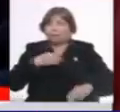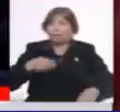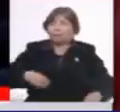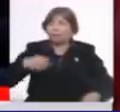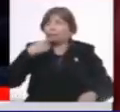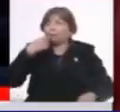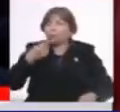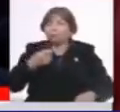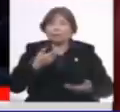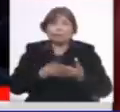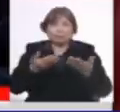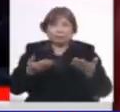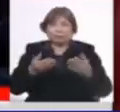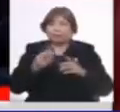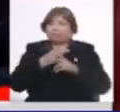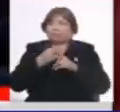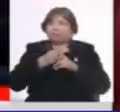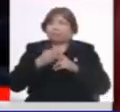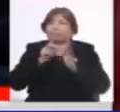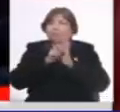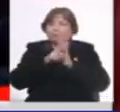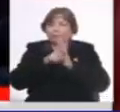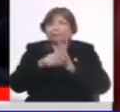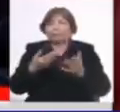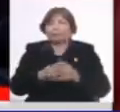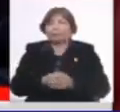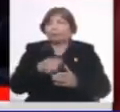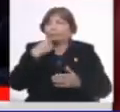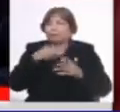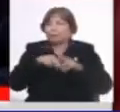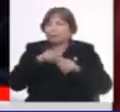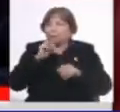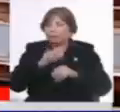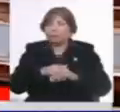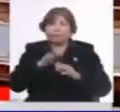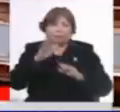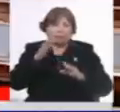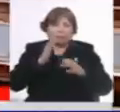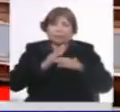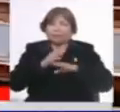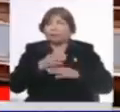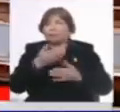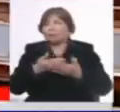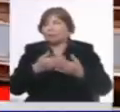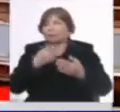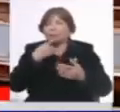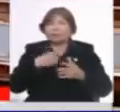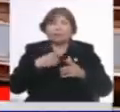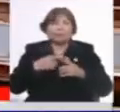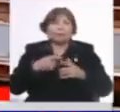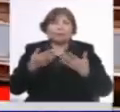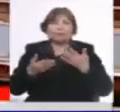he manifestado, estuvo por breves minutos y después se retiró. Presidente, por su intermedio,